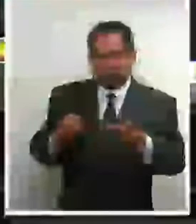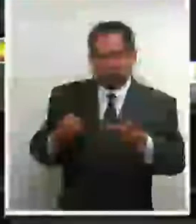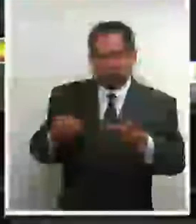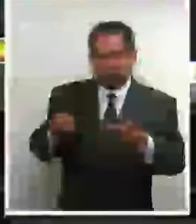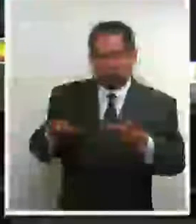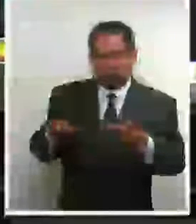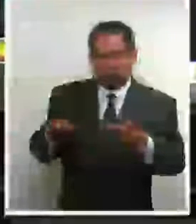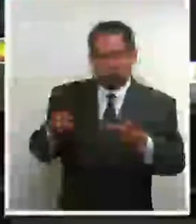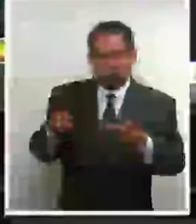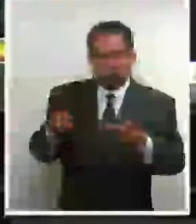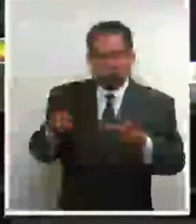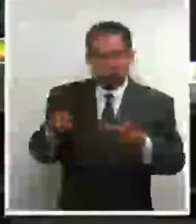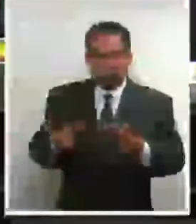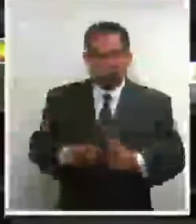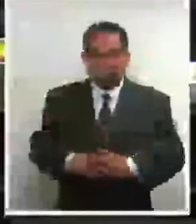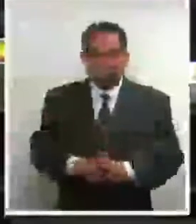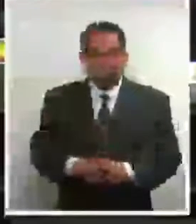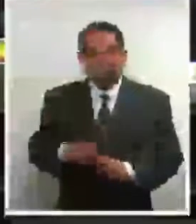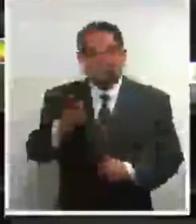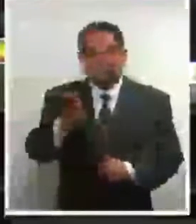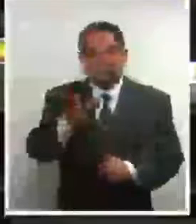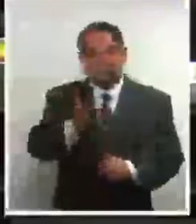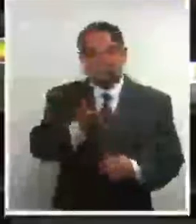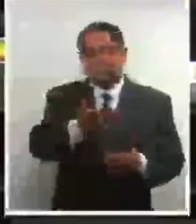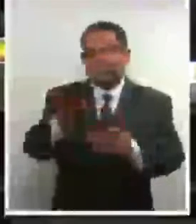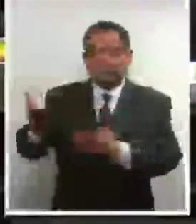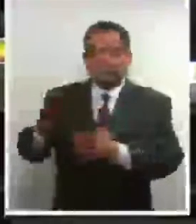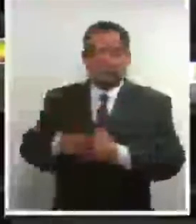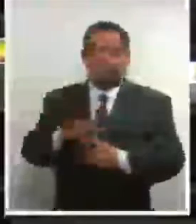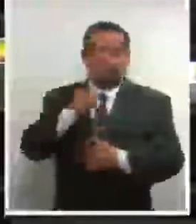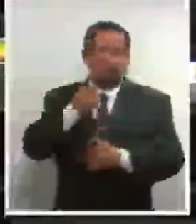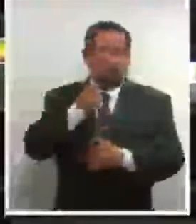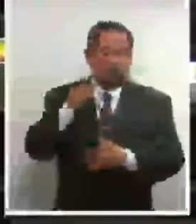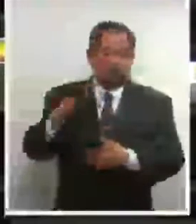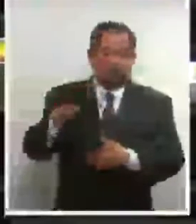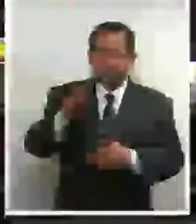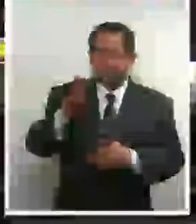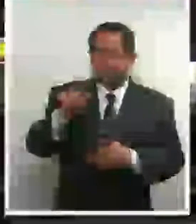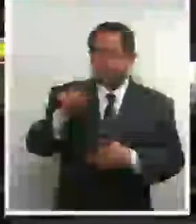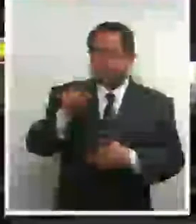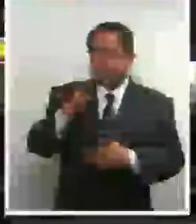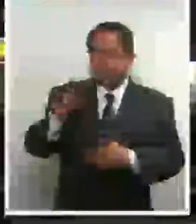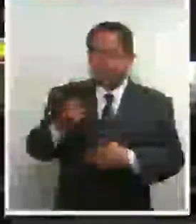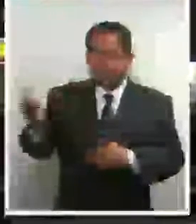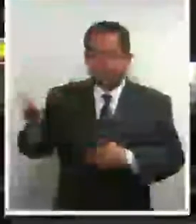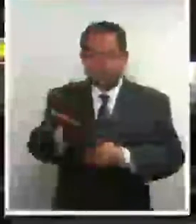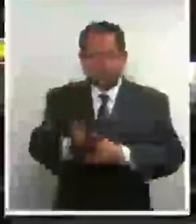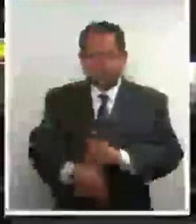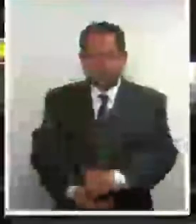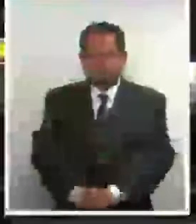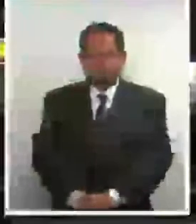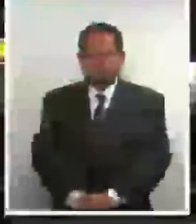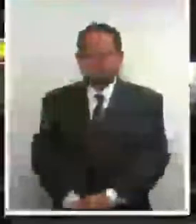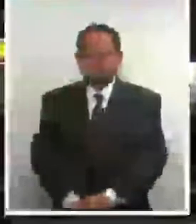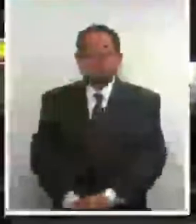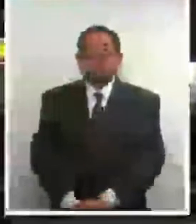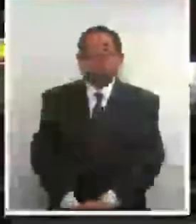el numeral 1. Por lo tanto, tiene el uso de la palabra el diputado Bernardo Batis Vázquez.